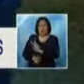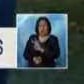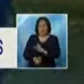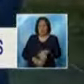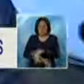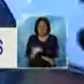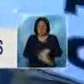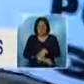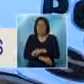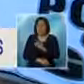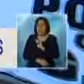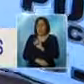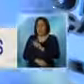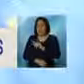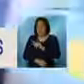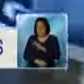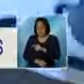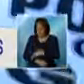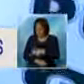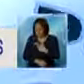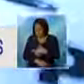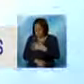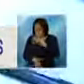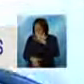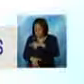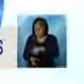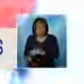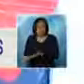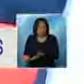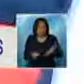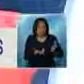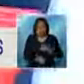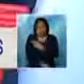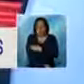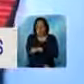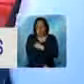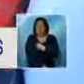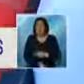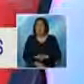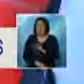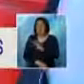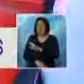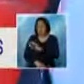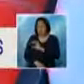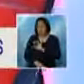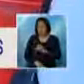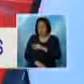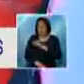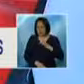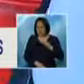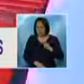Avenida Argentina. Su estado era grave. De inmediato lo trasladaron al Hospital Carrión del Callao.